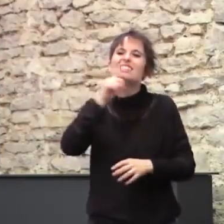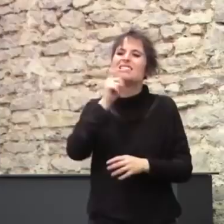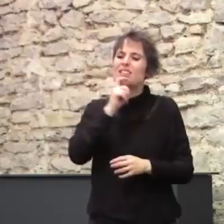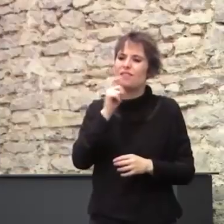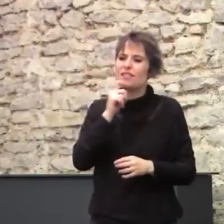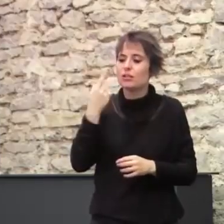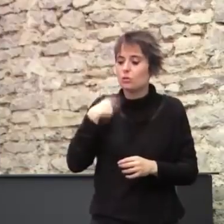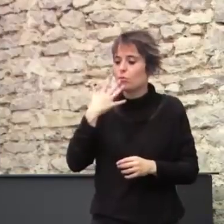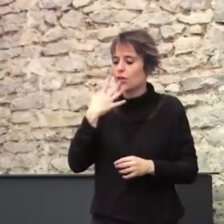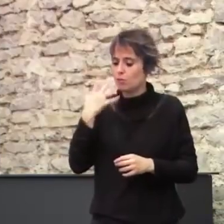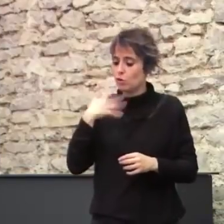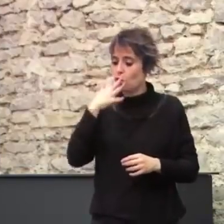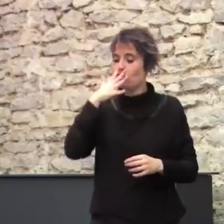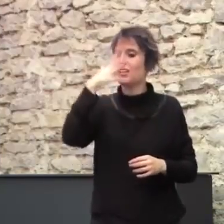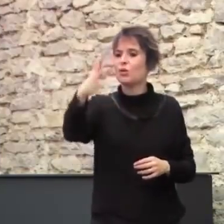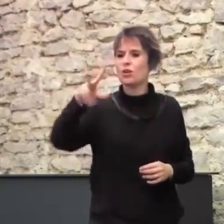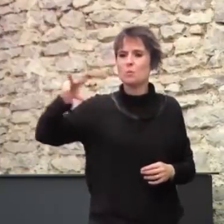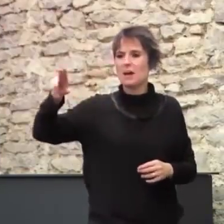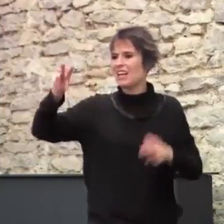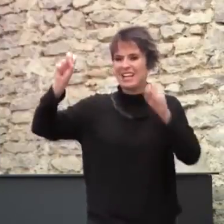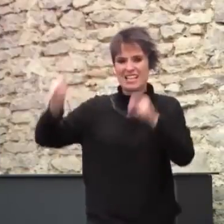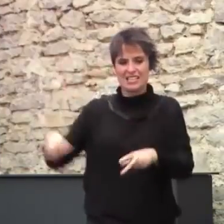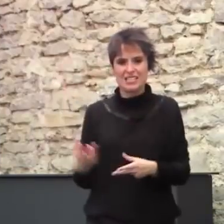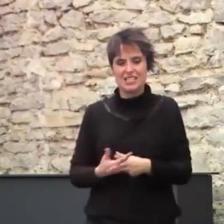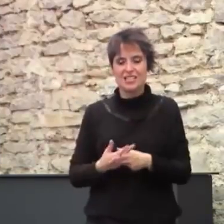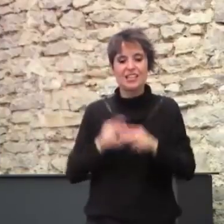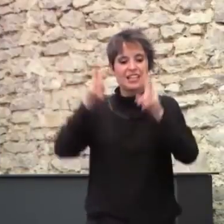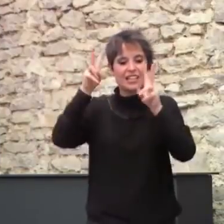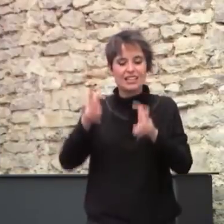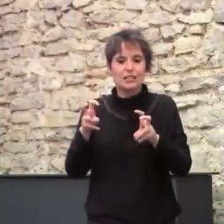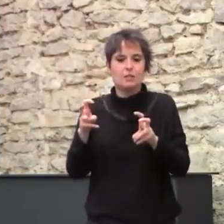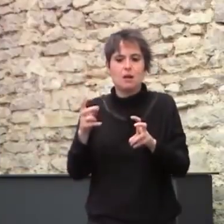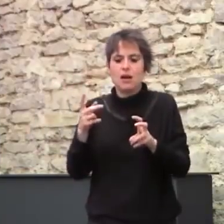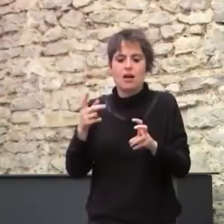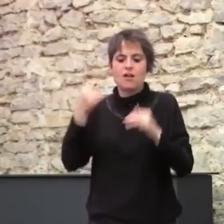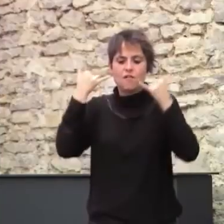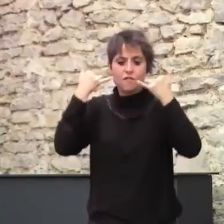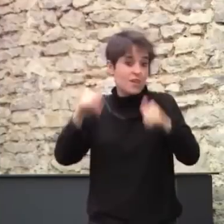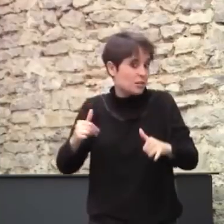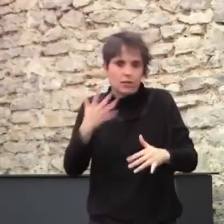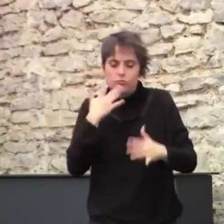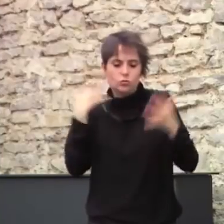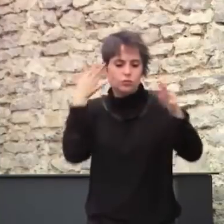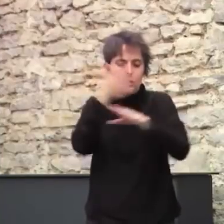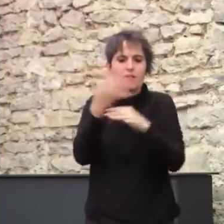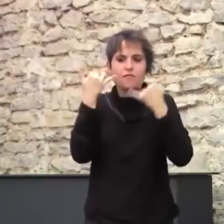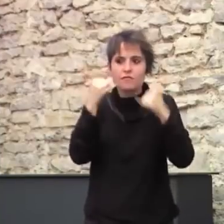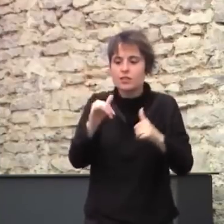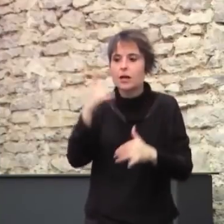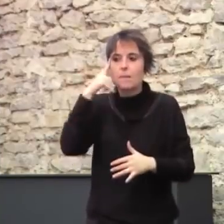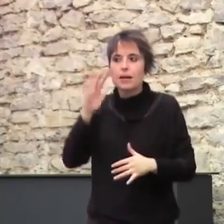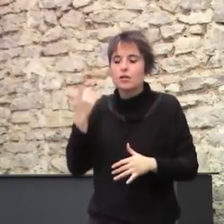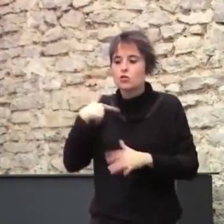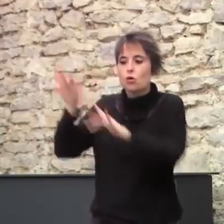estuve 5 años sin pareja y era muy difícil. Por ejemplo, en las fiestas, ¿no? me tenía que dedicar